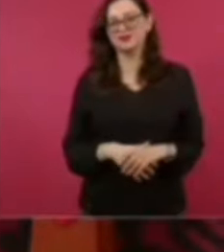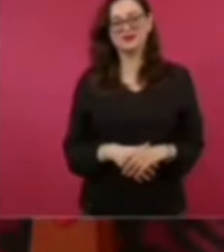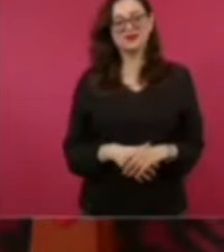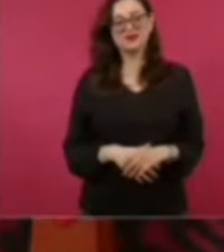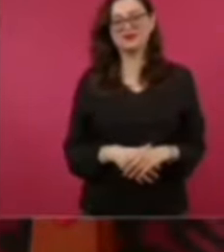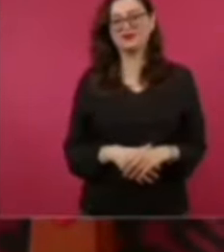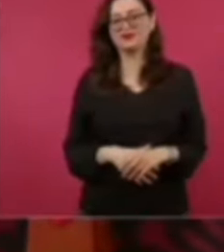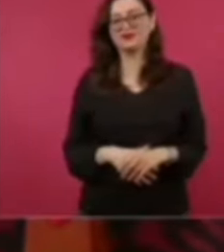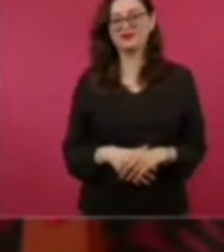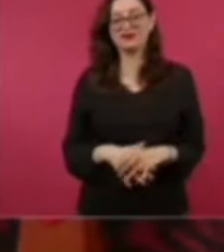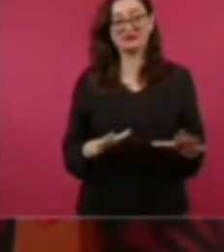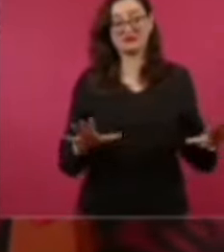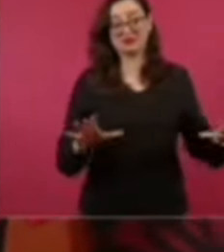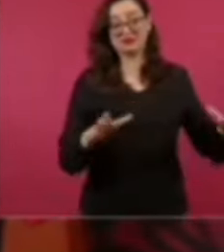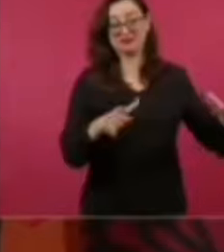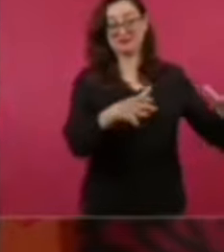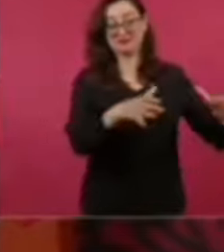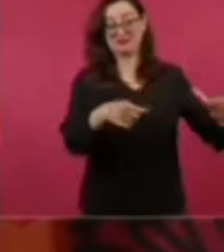Acapulco